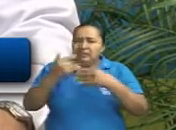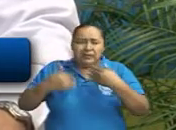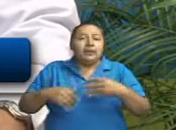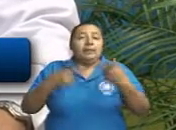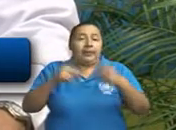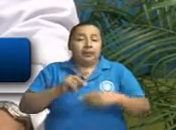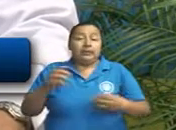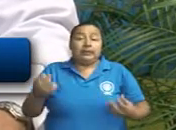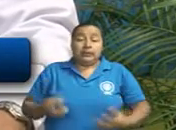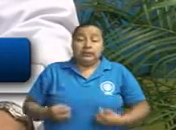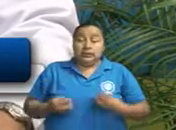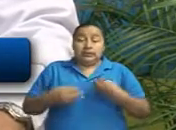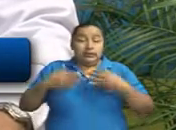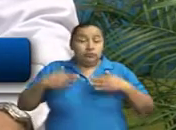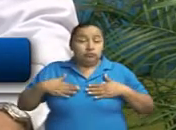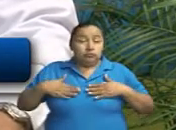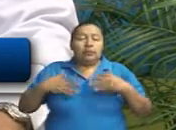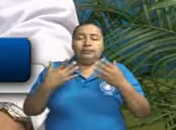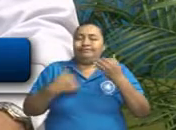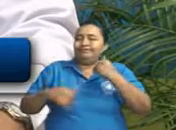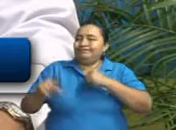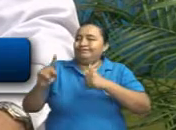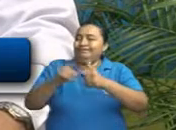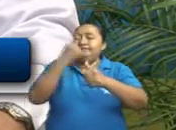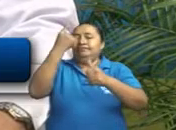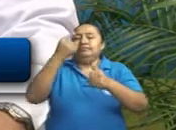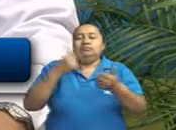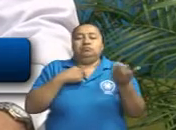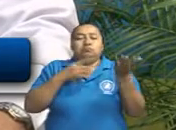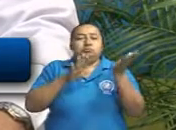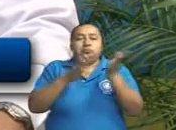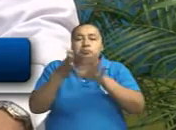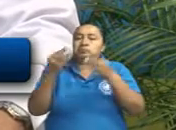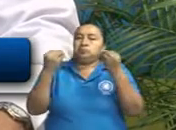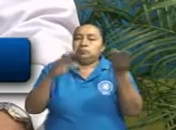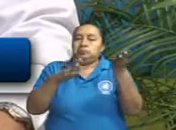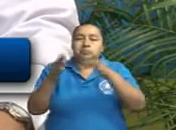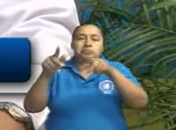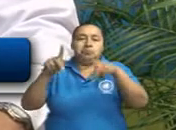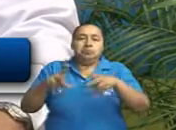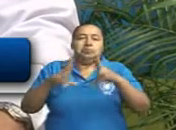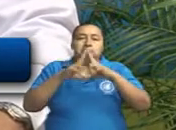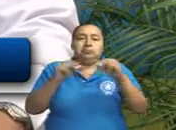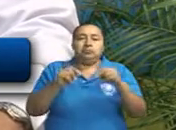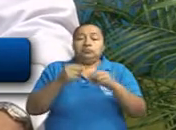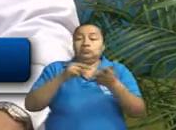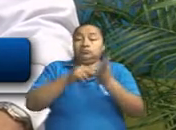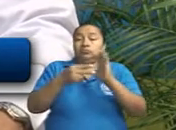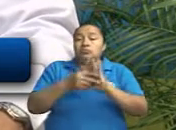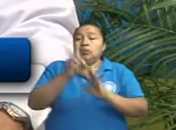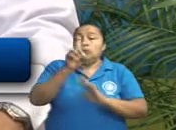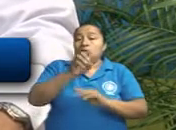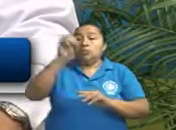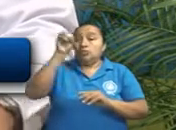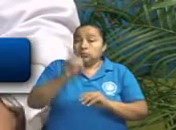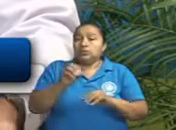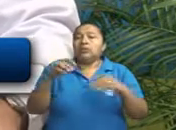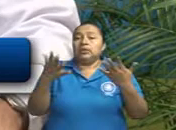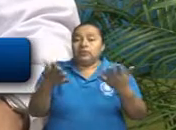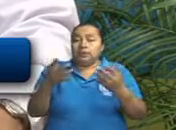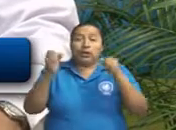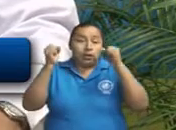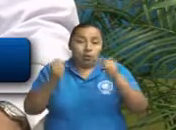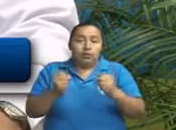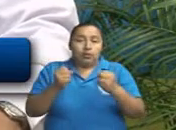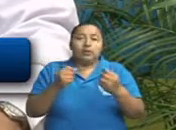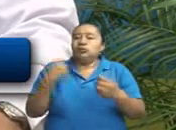muy importante que afecta a la mujer nicaragüense. Cabe señalar que 1% también puede afectar al hombre, que no es exclusivo